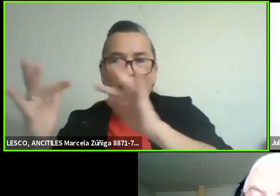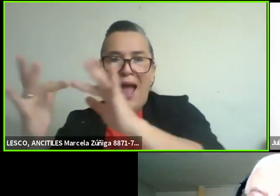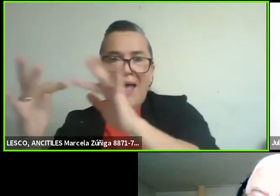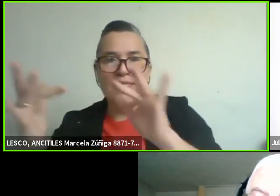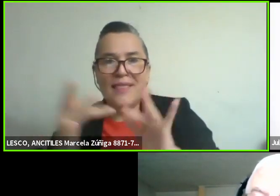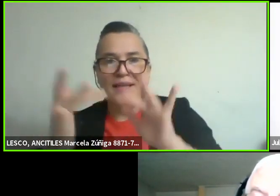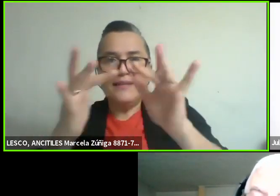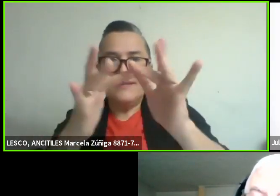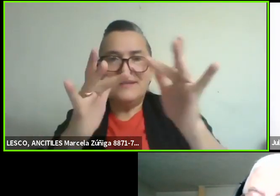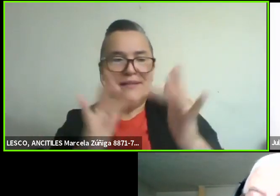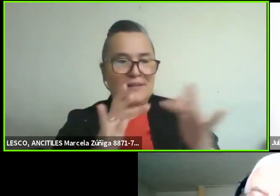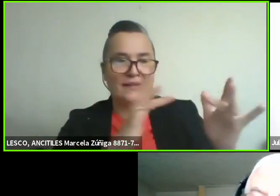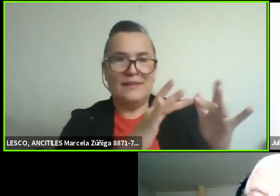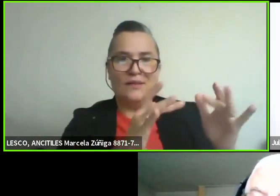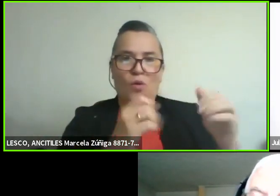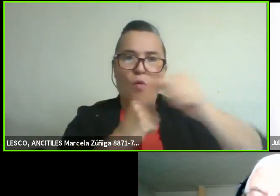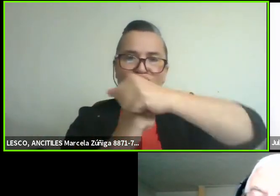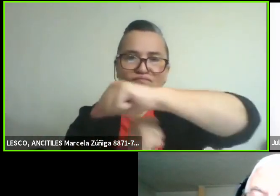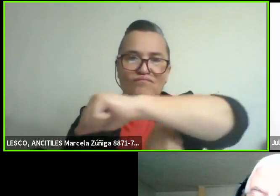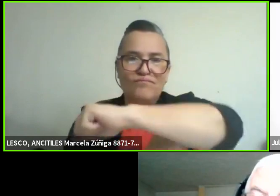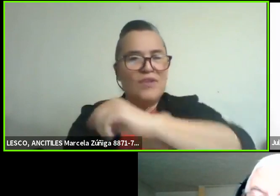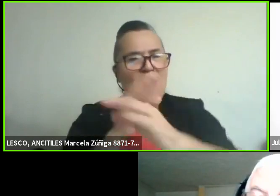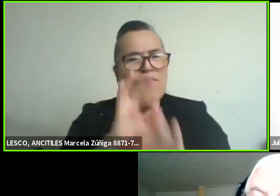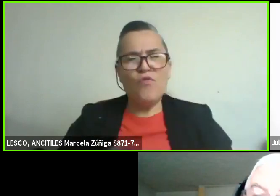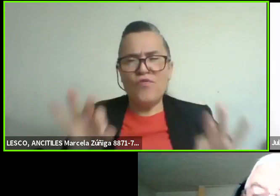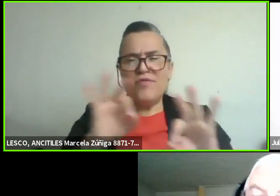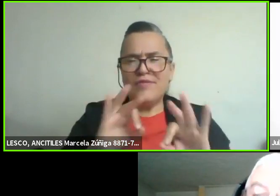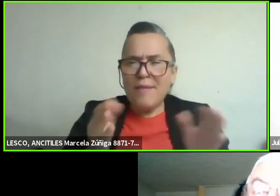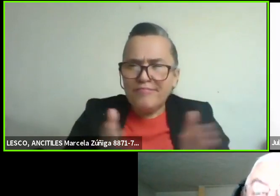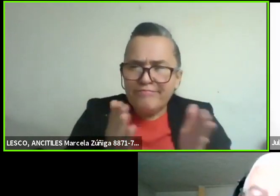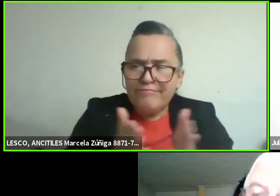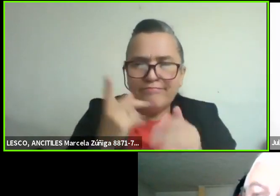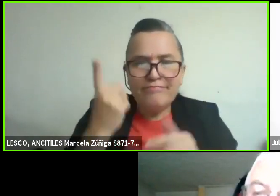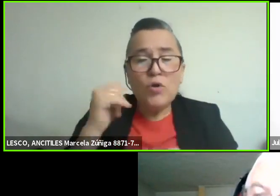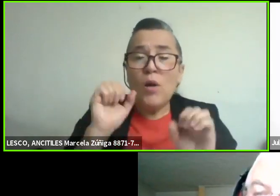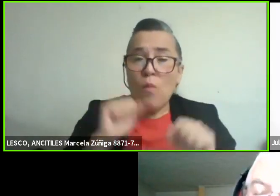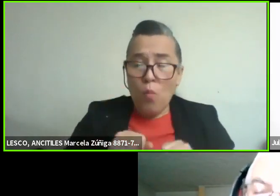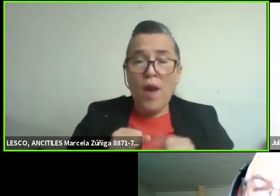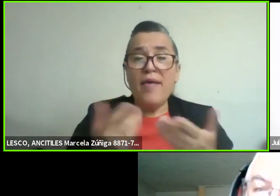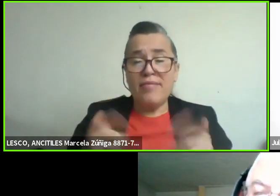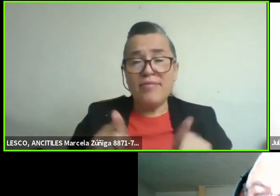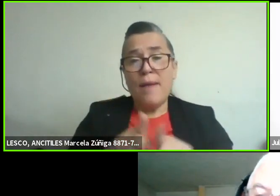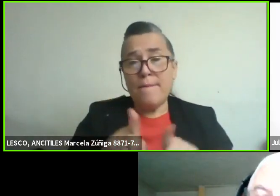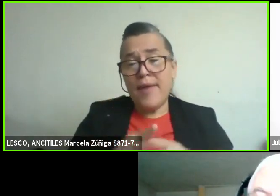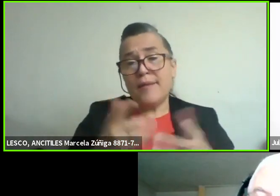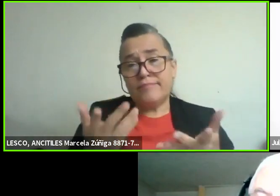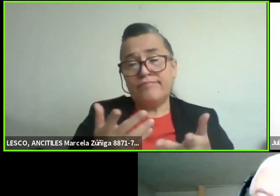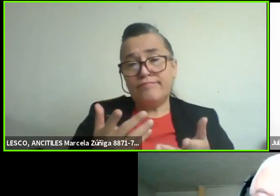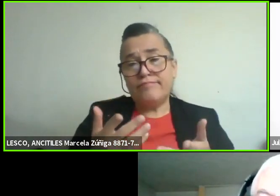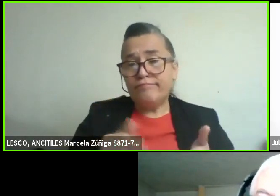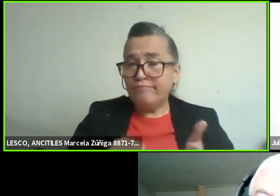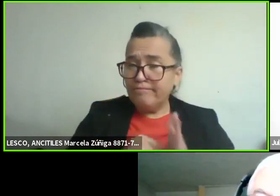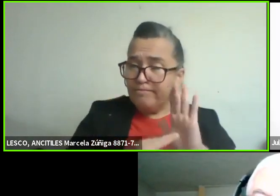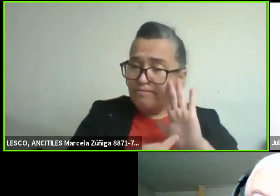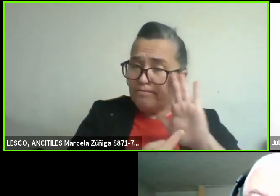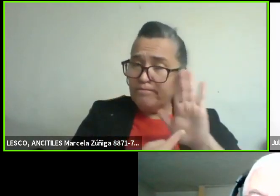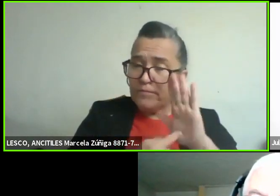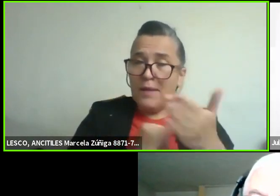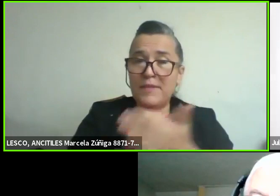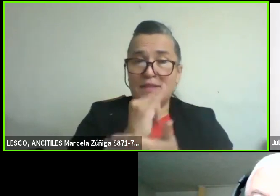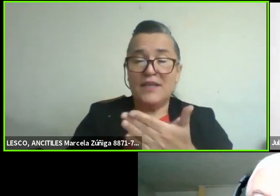externos a la universidad son fundamentales de cultivar y esto puede catalizar también mucho la investigación universitaria